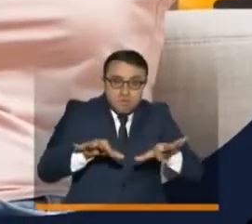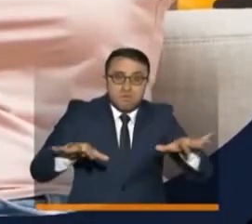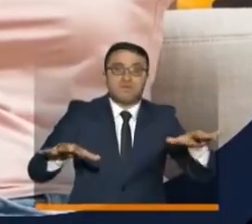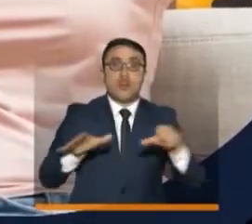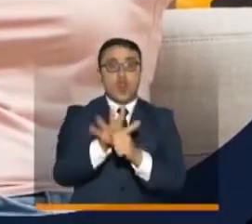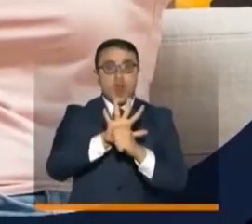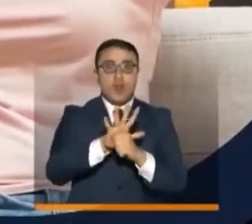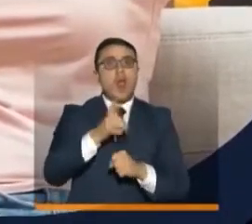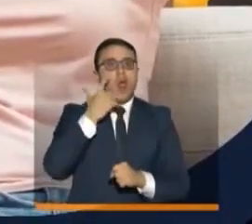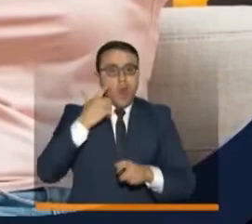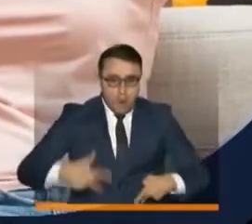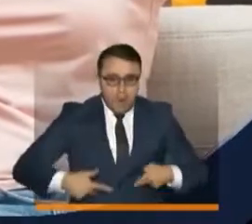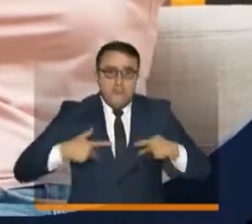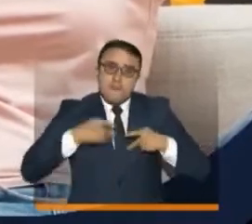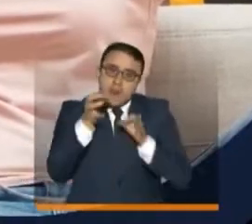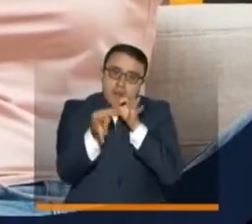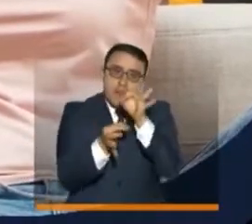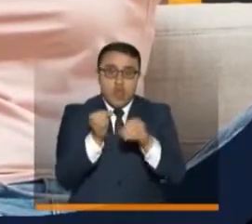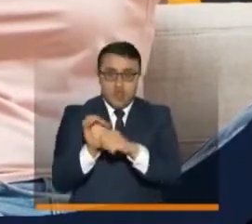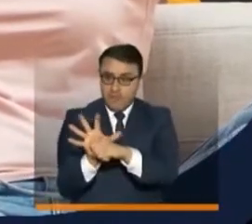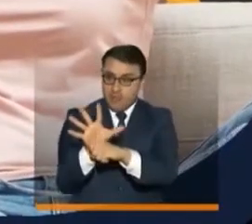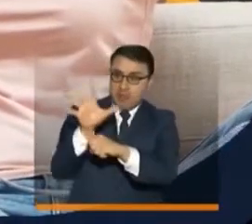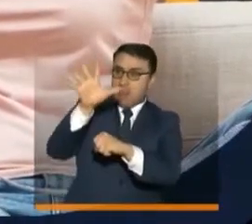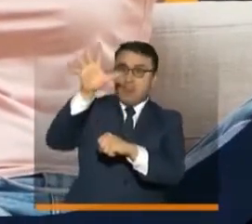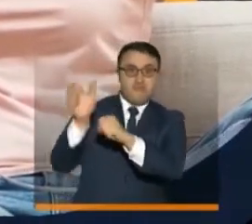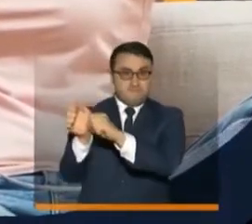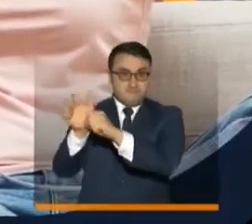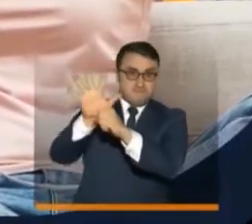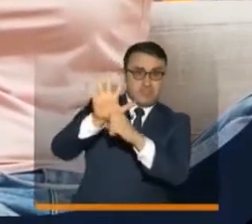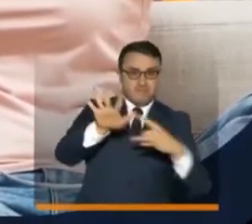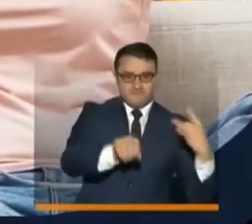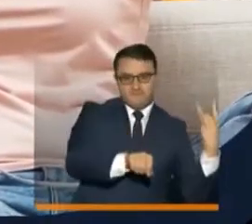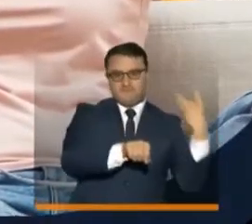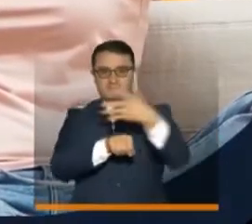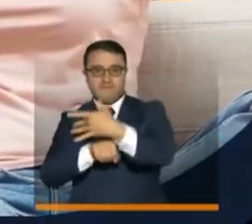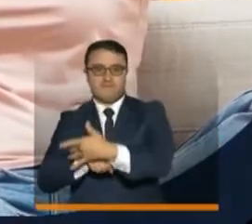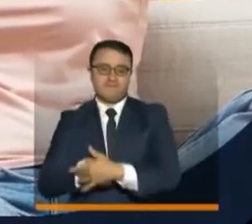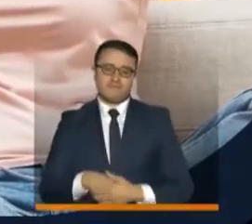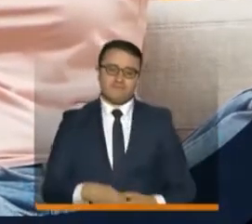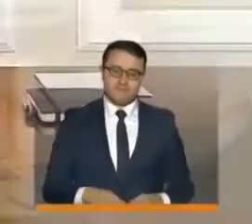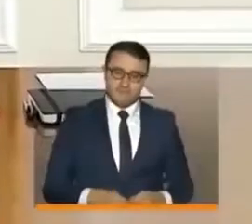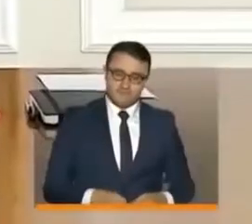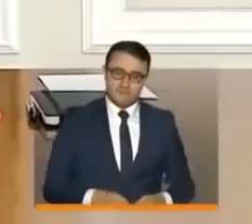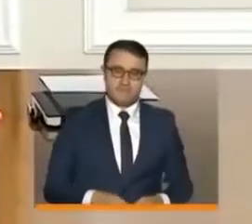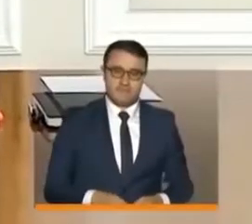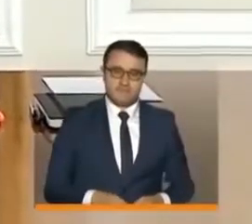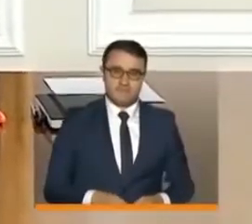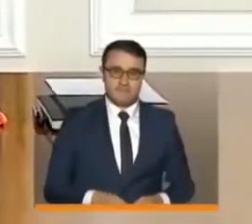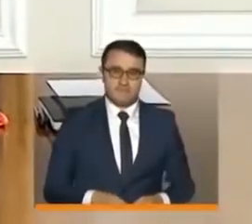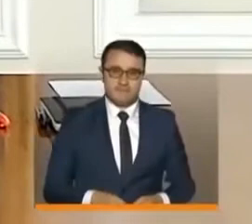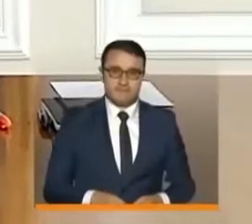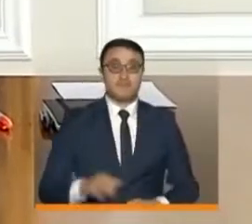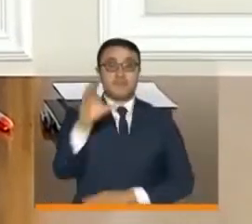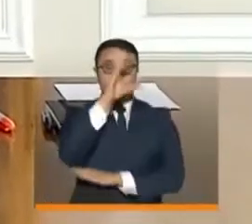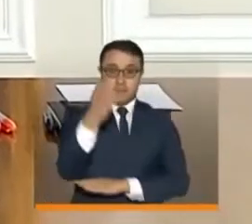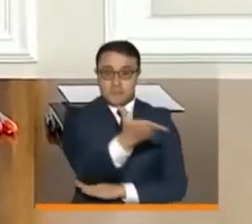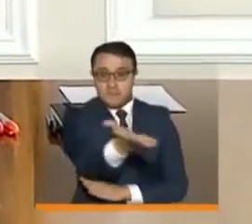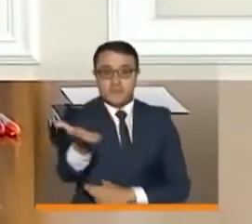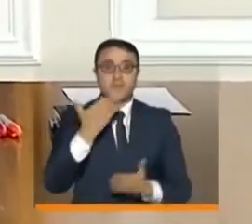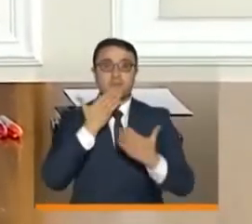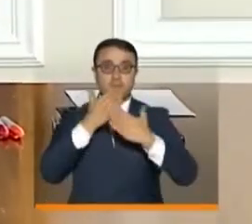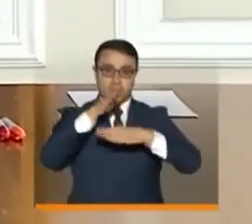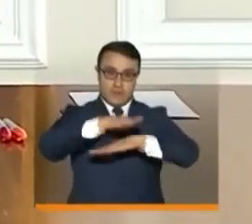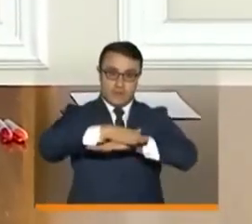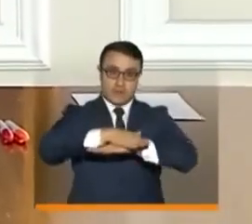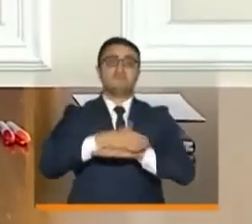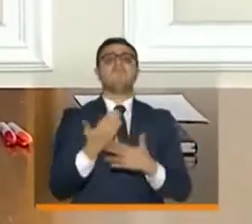la letalidad del COVID? Y en su control nada tiene que ver el gobierno nacional ni los municipales. De un día para otro